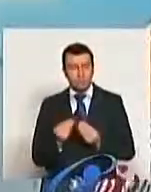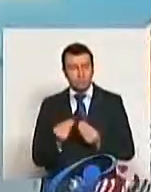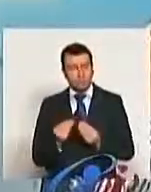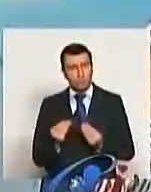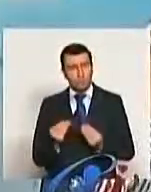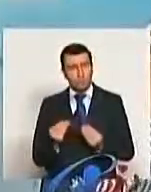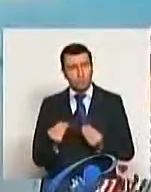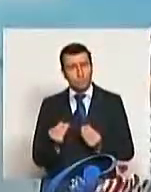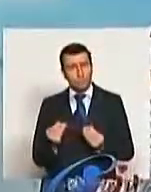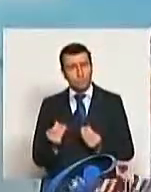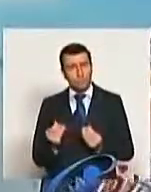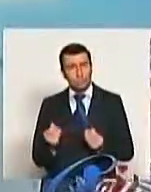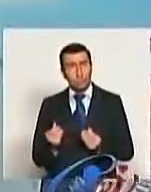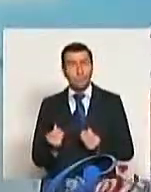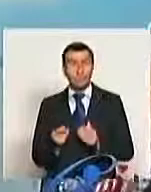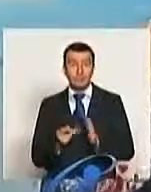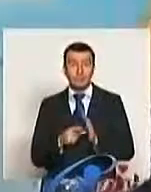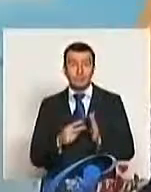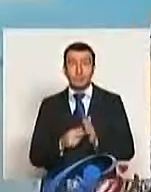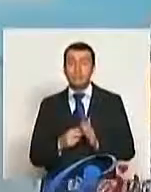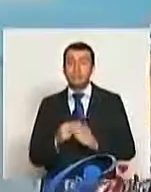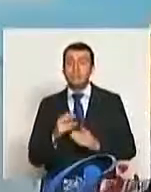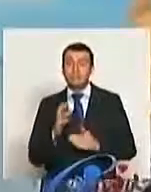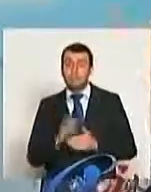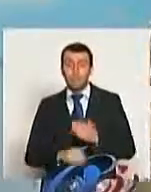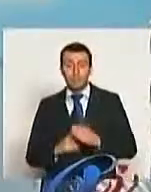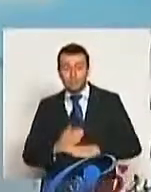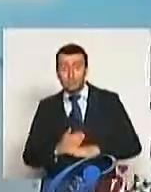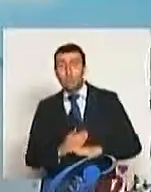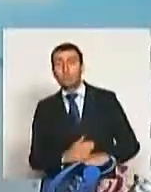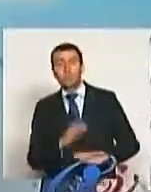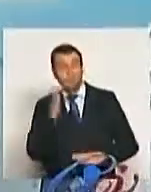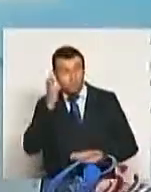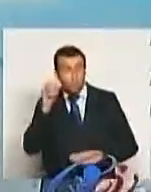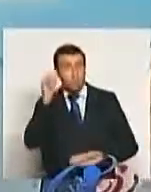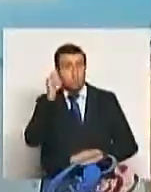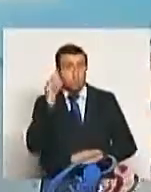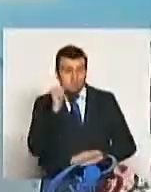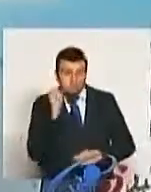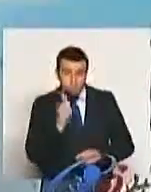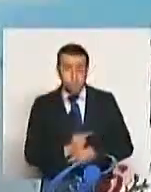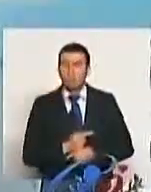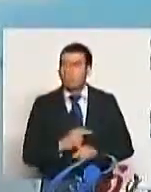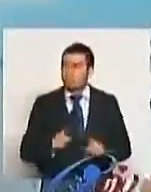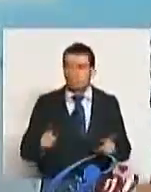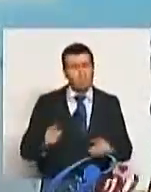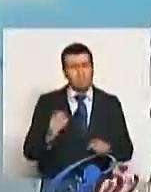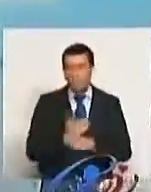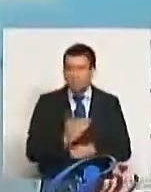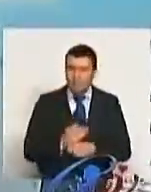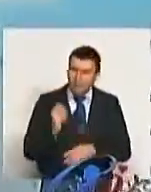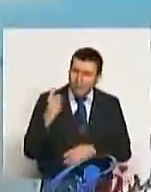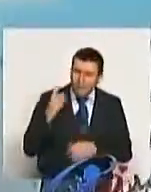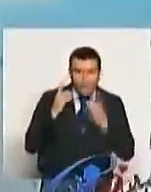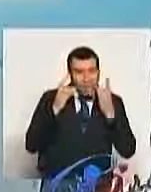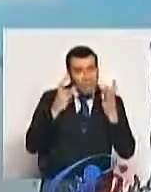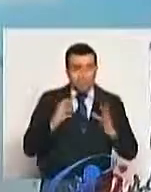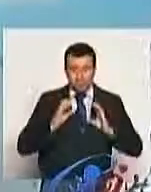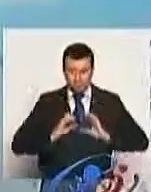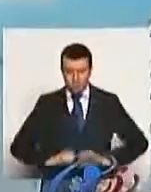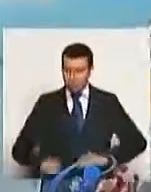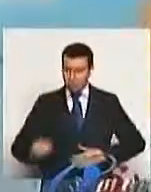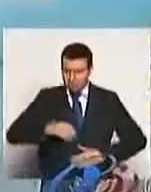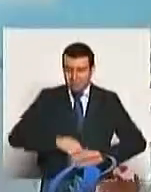se disminuye la capacidad de disminuir la posibilidad de embarazo, pero no pasa nada al cuerpo como tal,